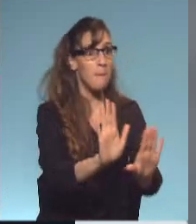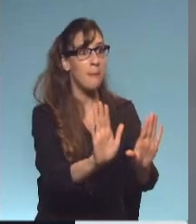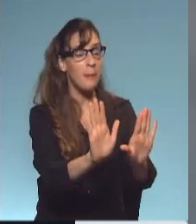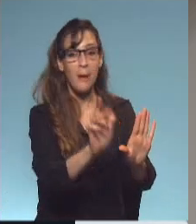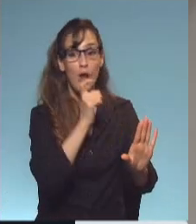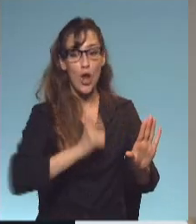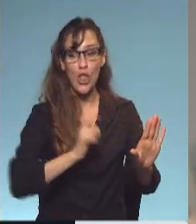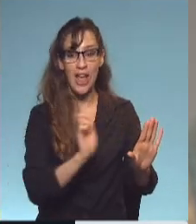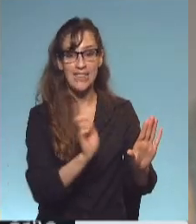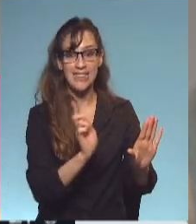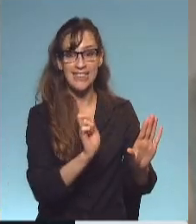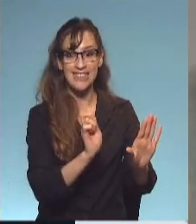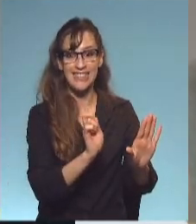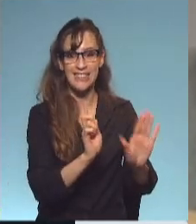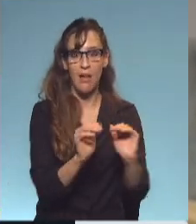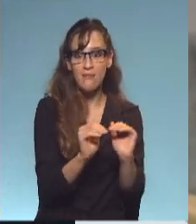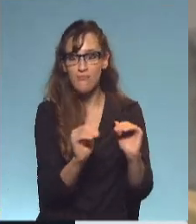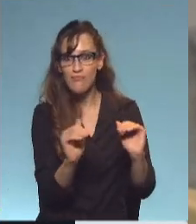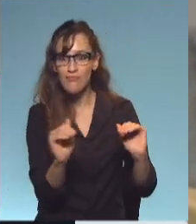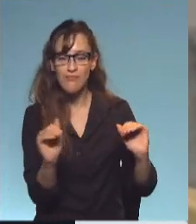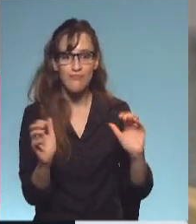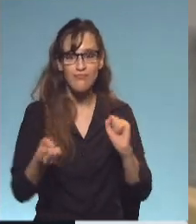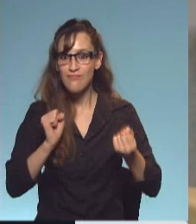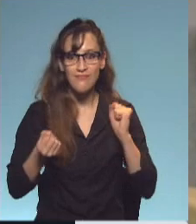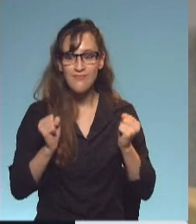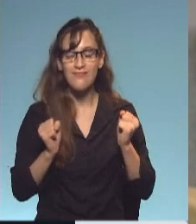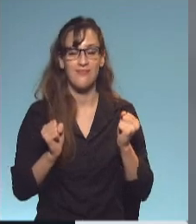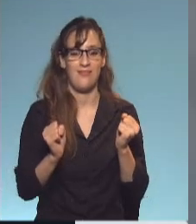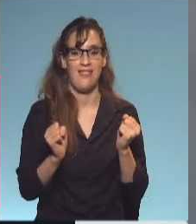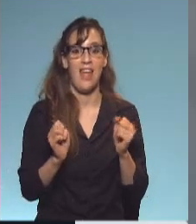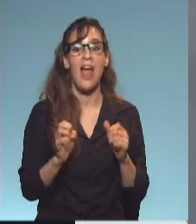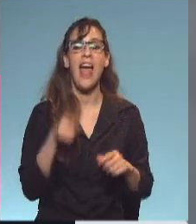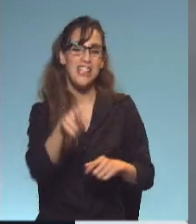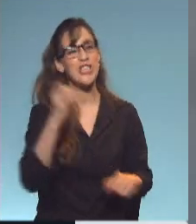todavía! Momento de tensión en Mañanas Públicas. A la 1.